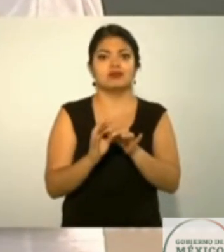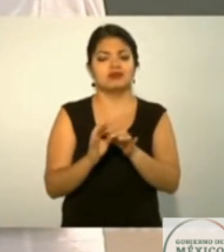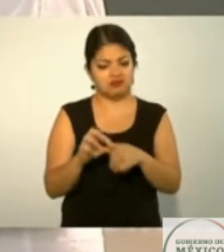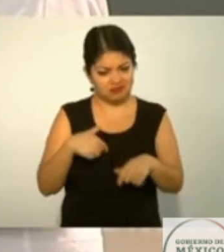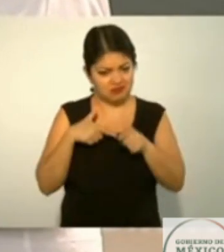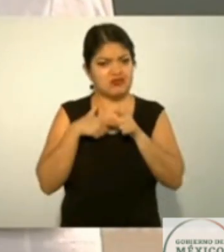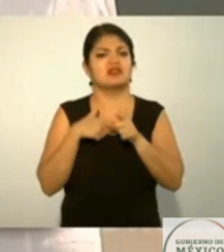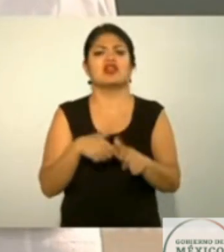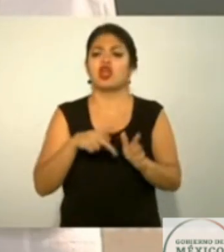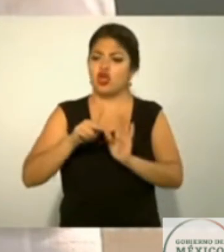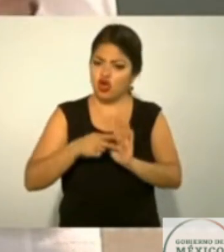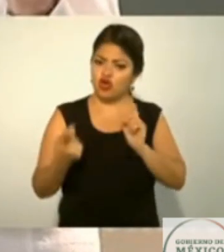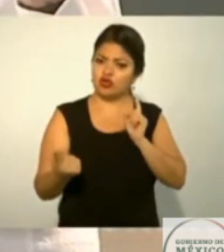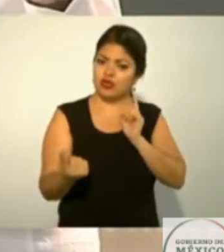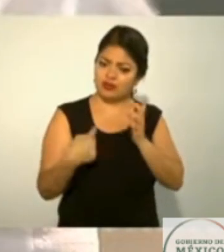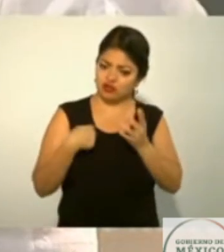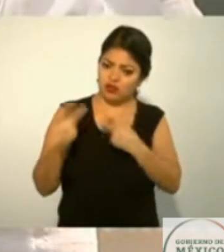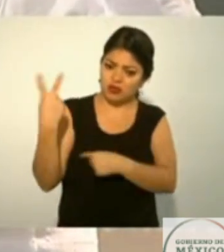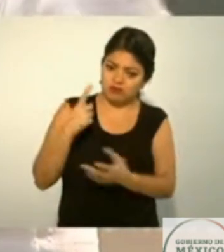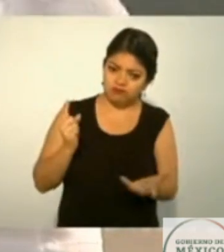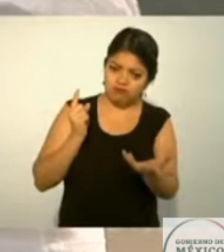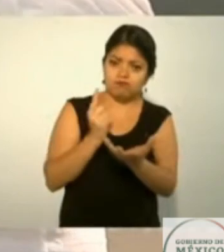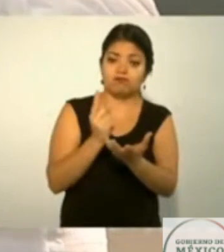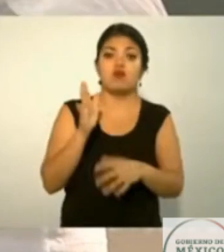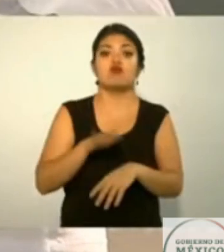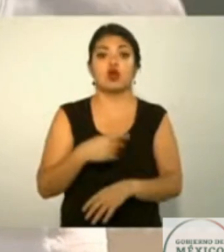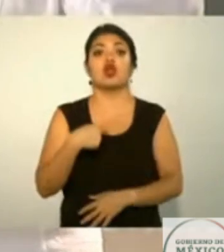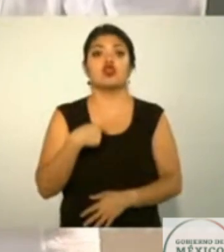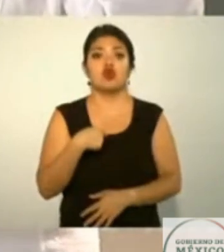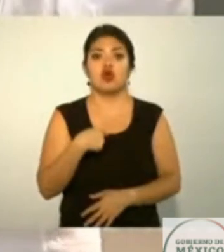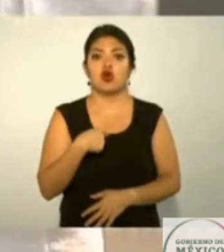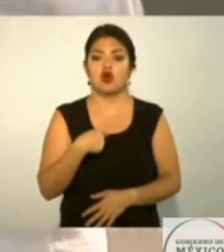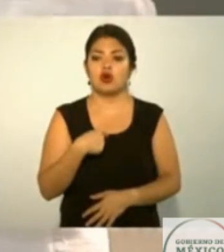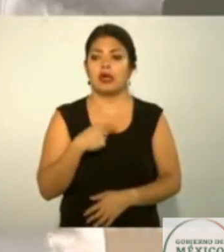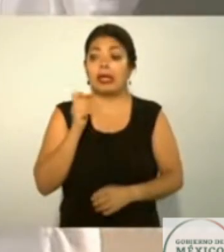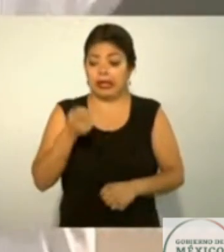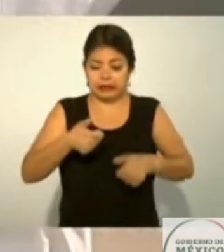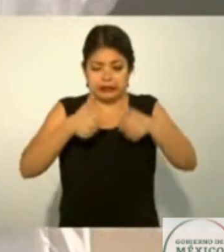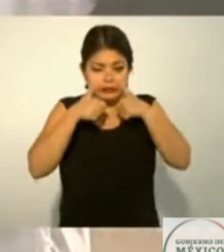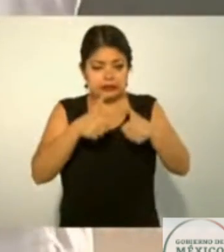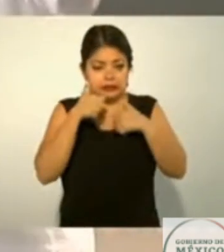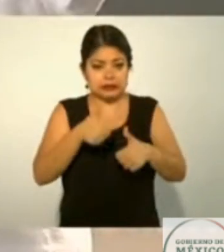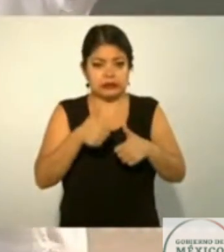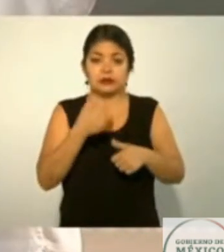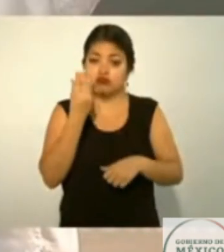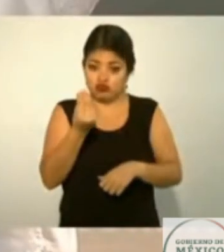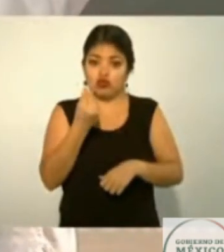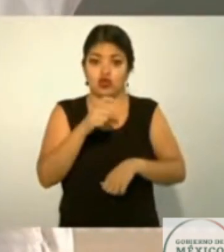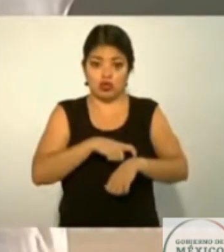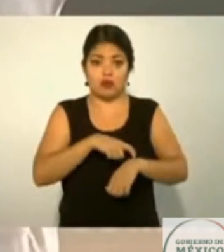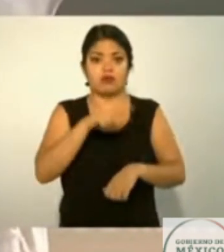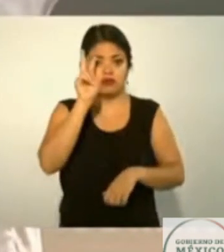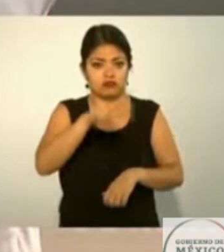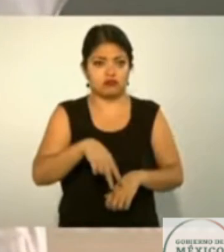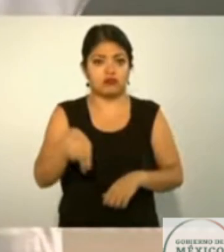seguir encontrando porque yo le voy a dedicar mucho tiempo. Van a estar escuchándome,